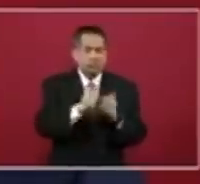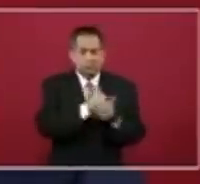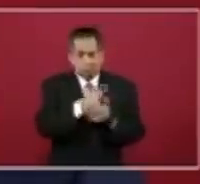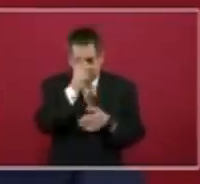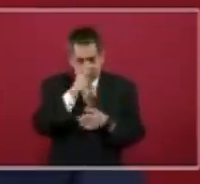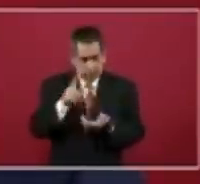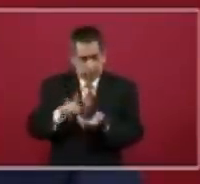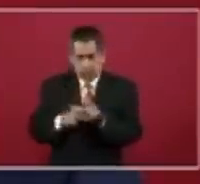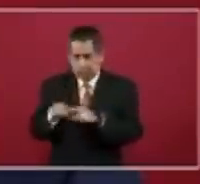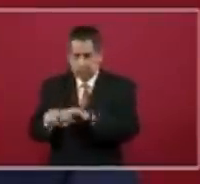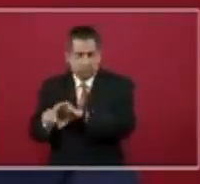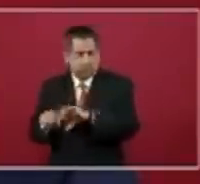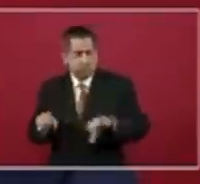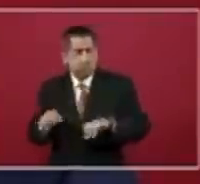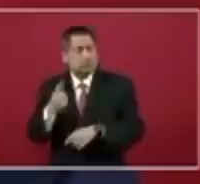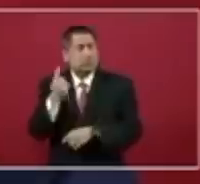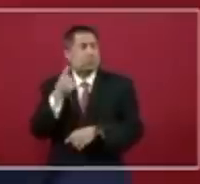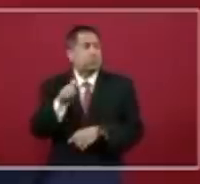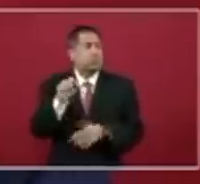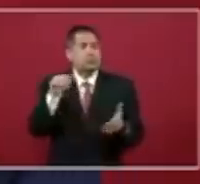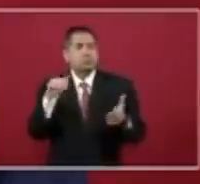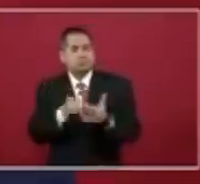transporta